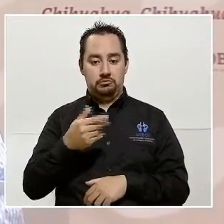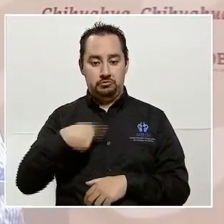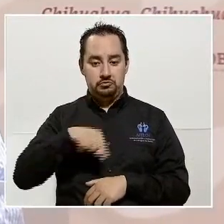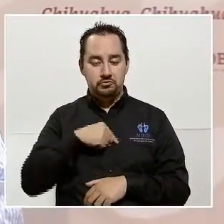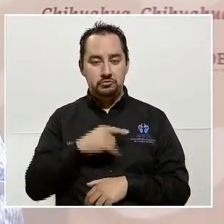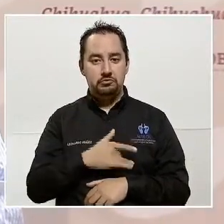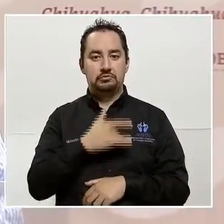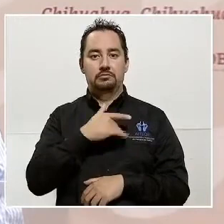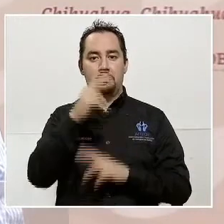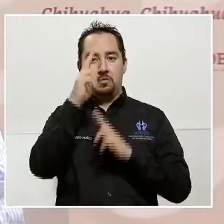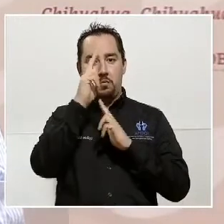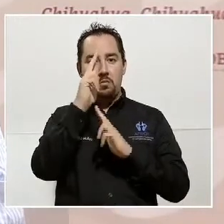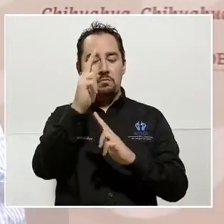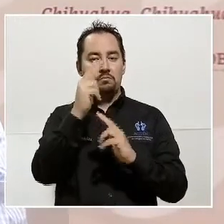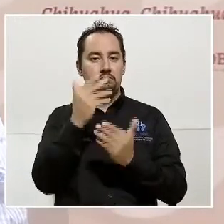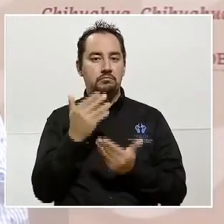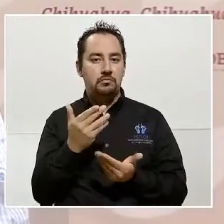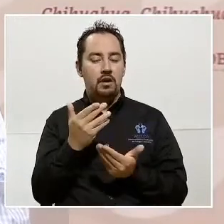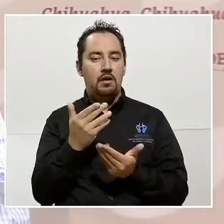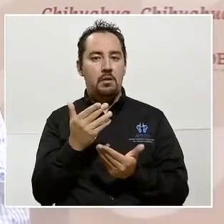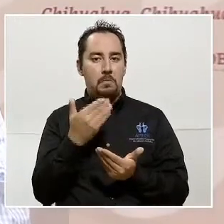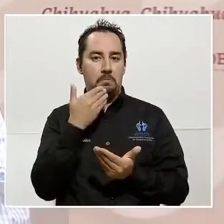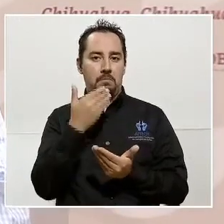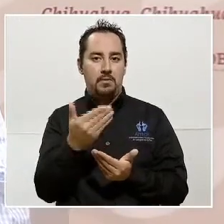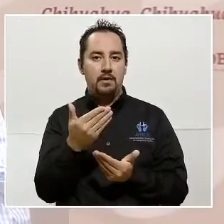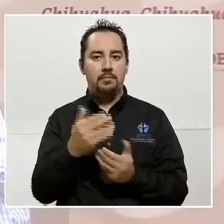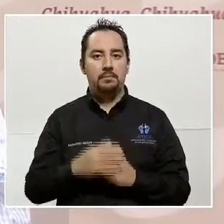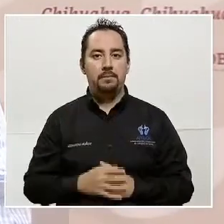honrados y cobijados.